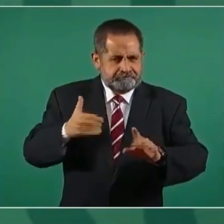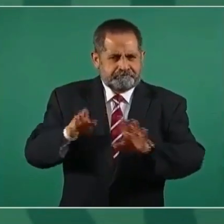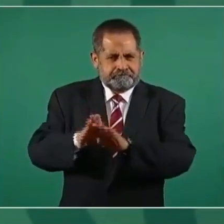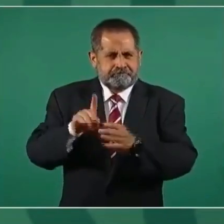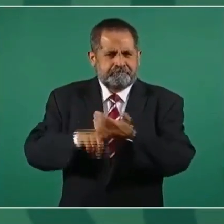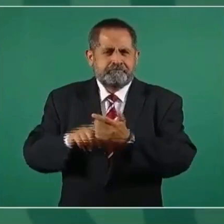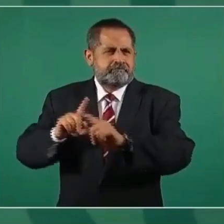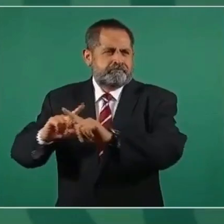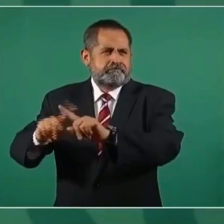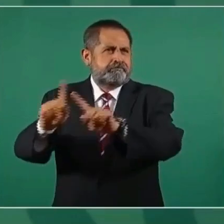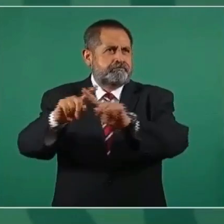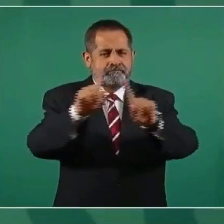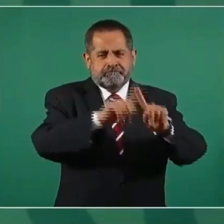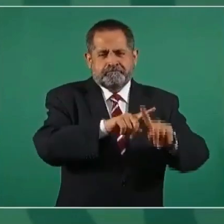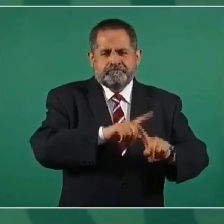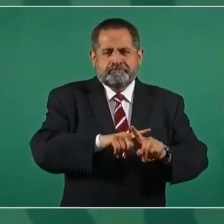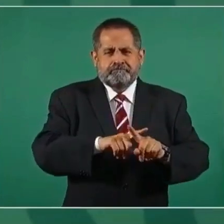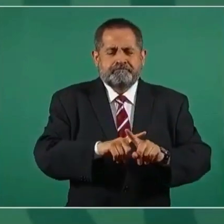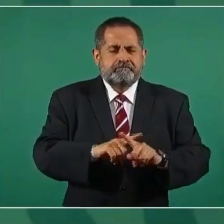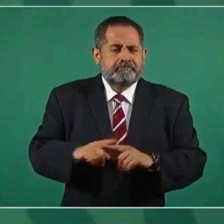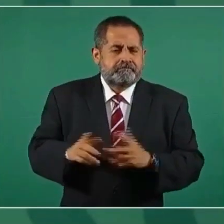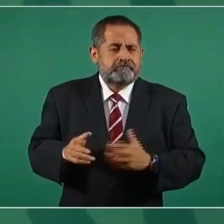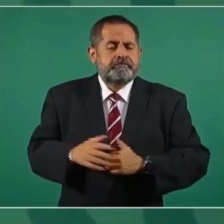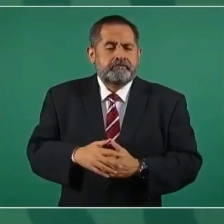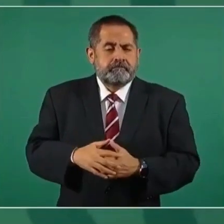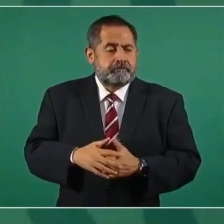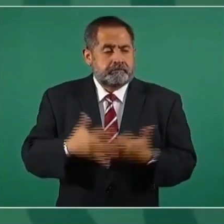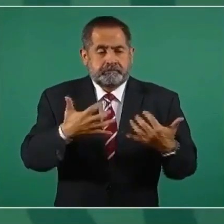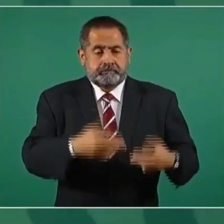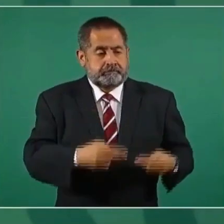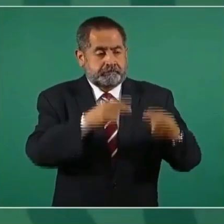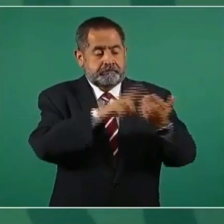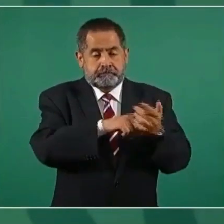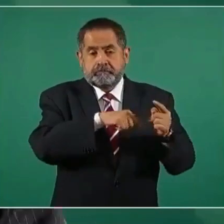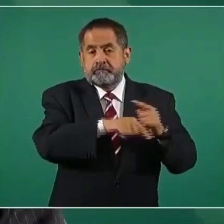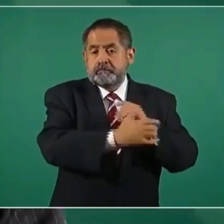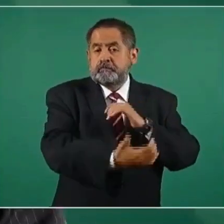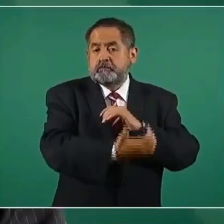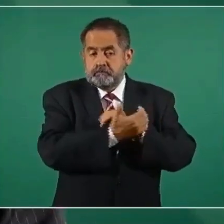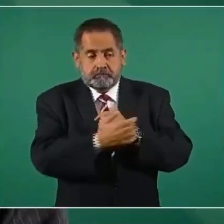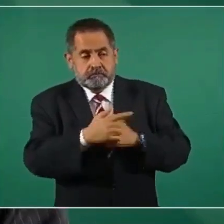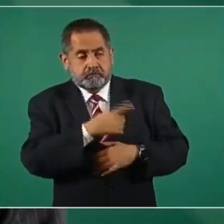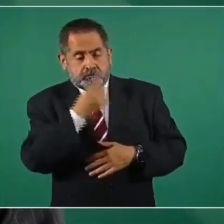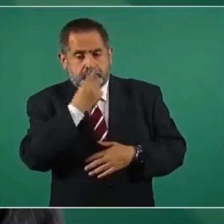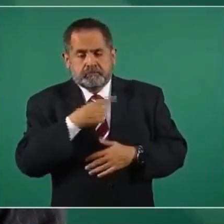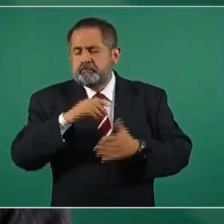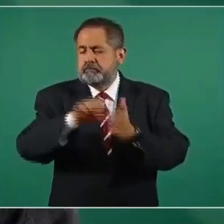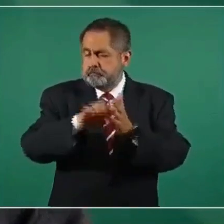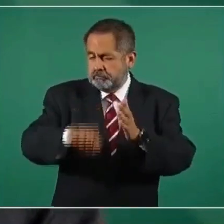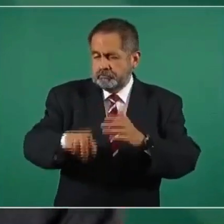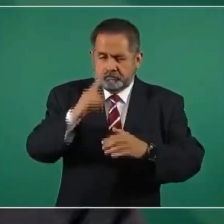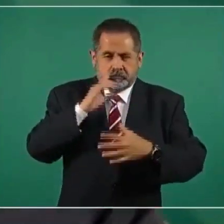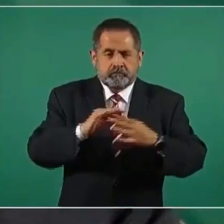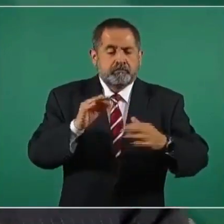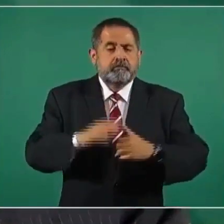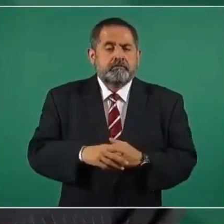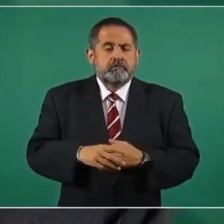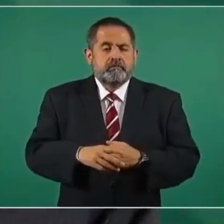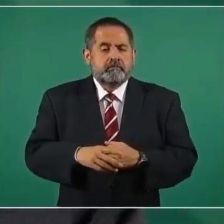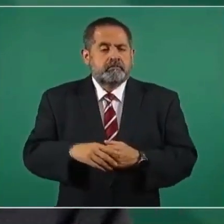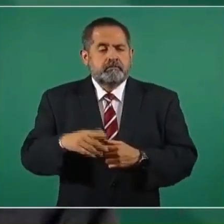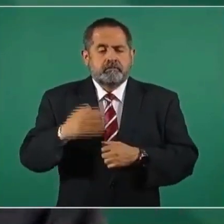cada realidad. Los empresarios nos pidieron, por ejemplo, una